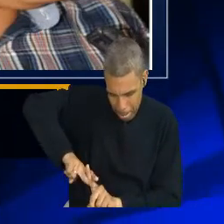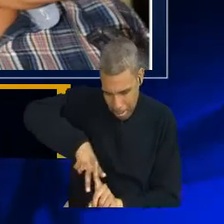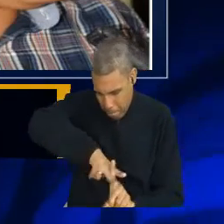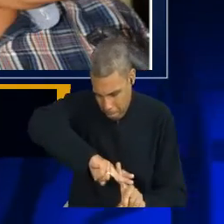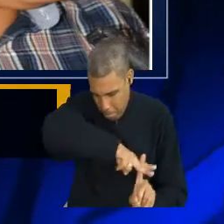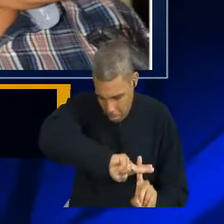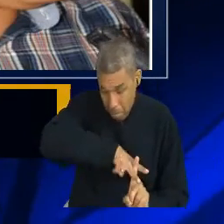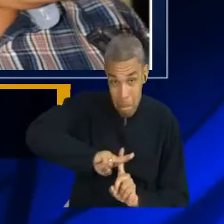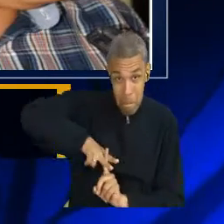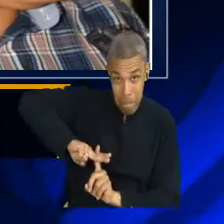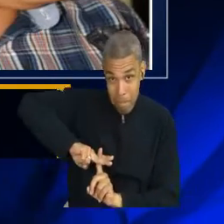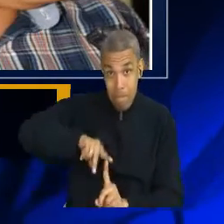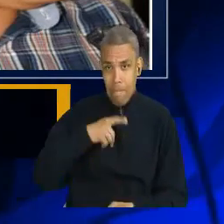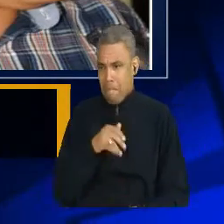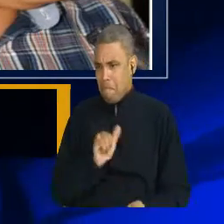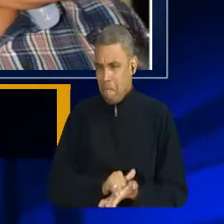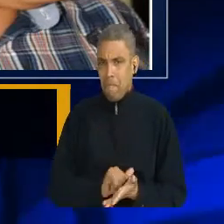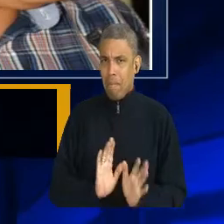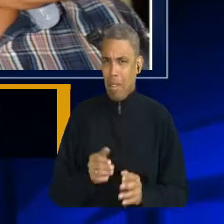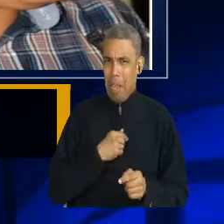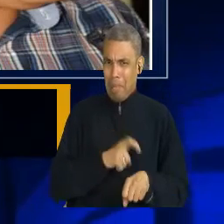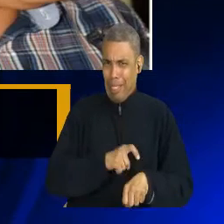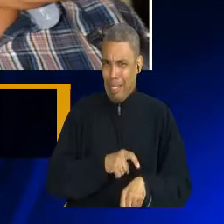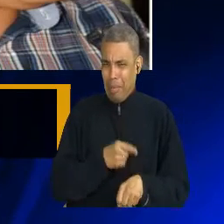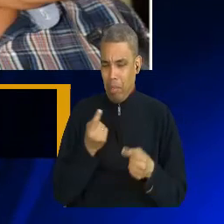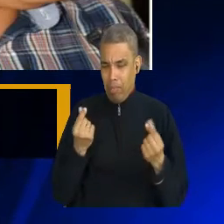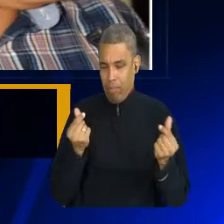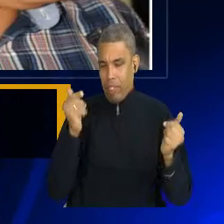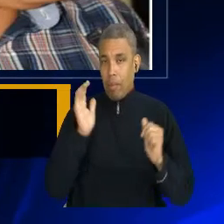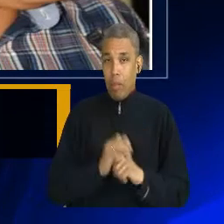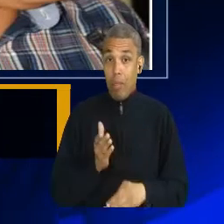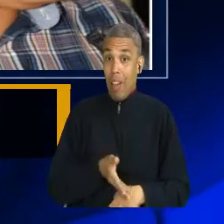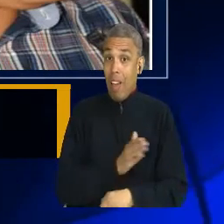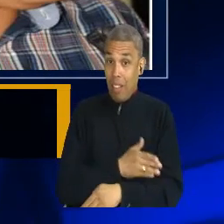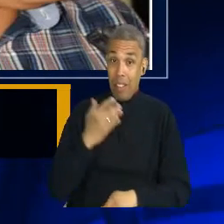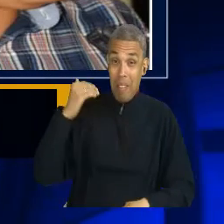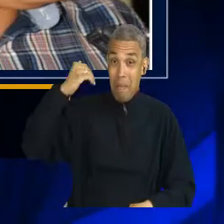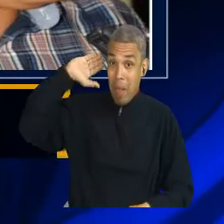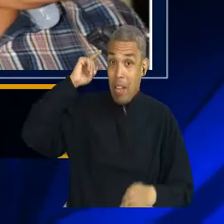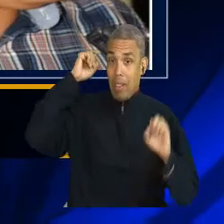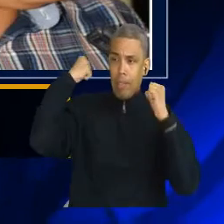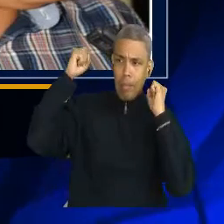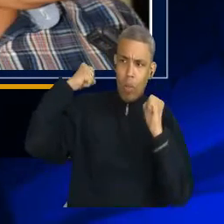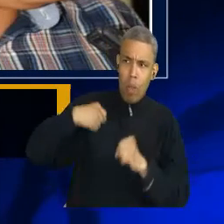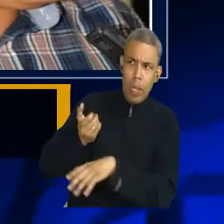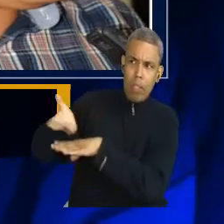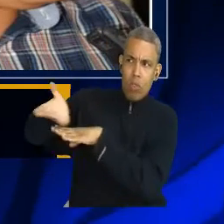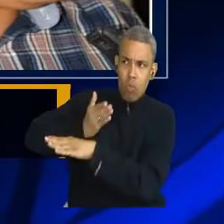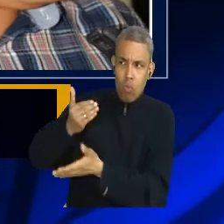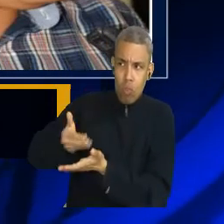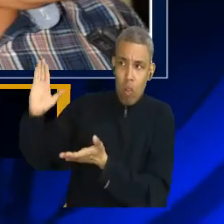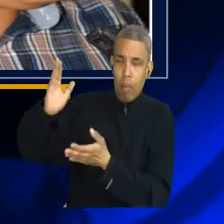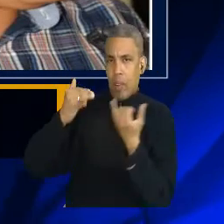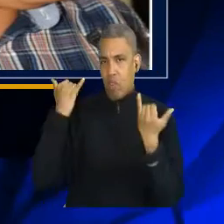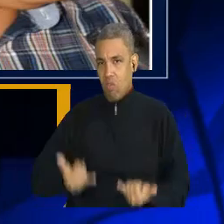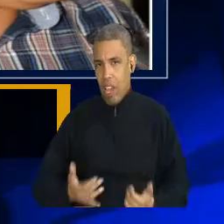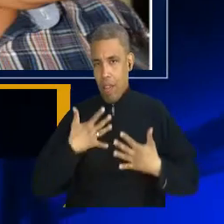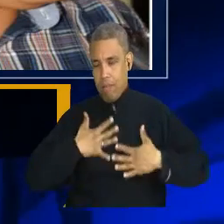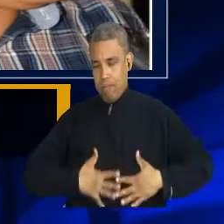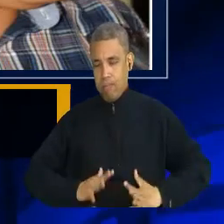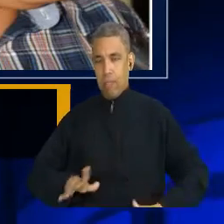eso, sí, con el fin de pues no obstruir o no y permitir el normal desarrollo del estadio mientras hacemos la instalación de la